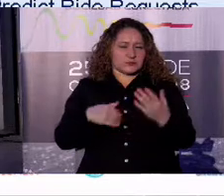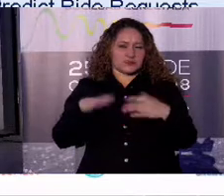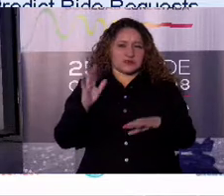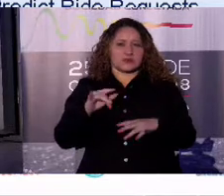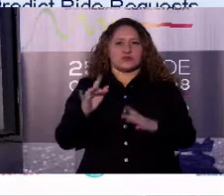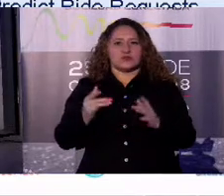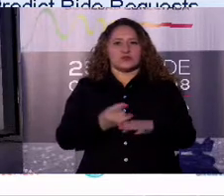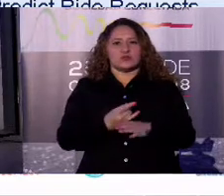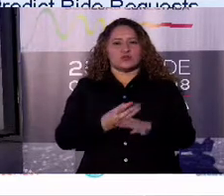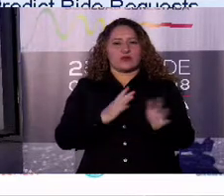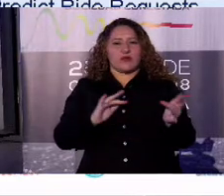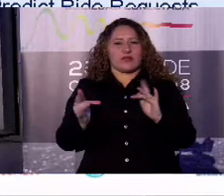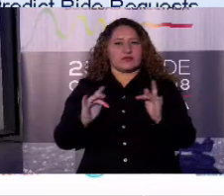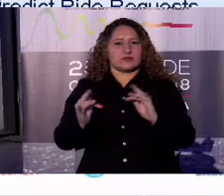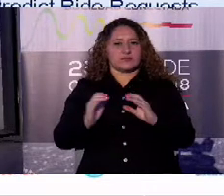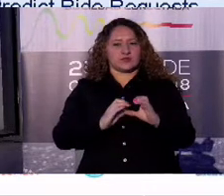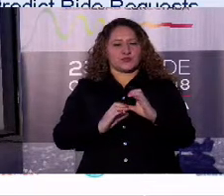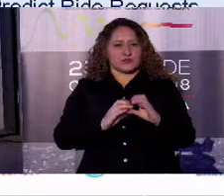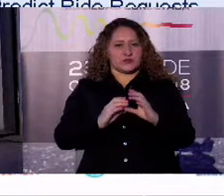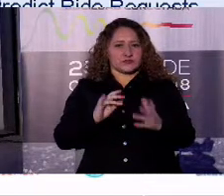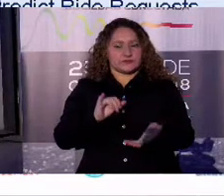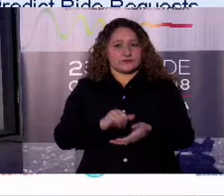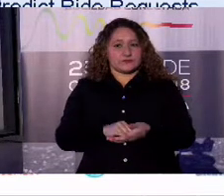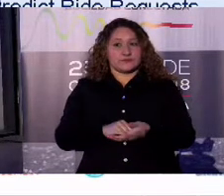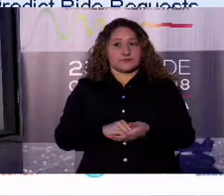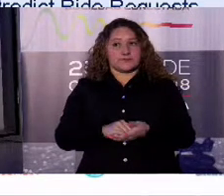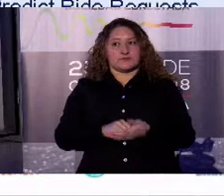de comunicaciones, redes de móviles.